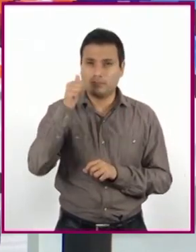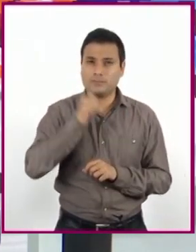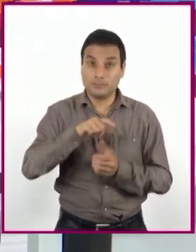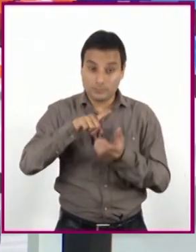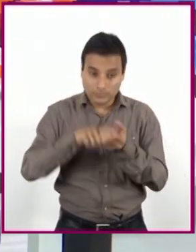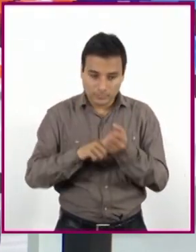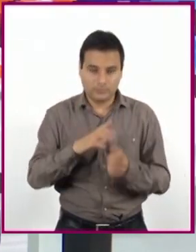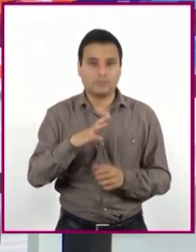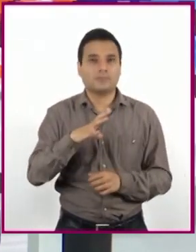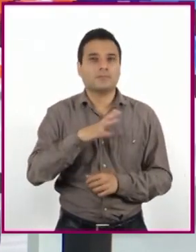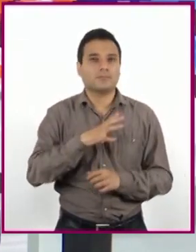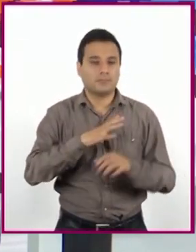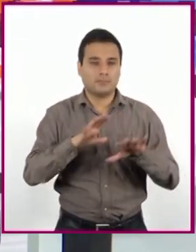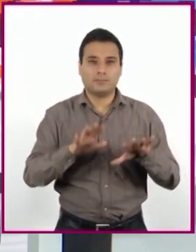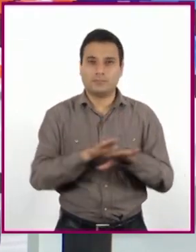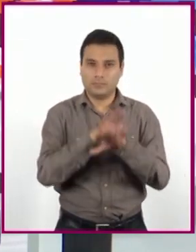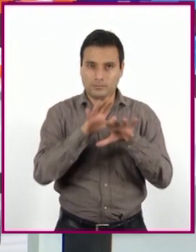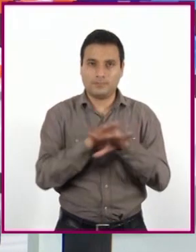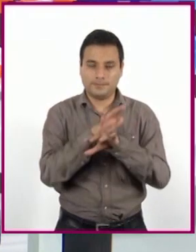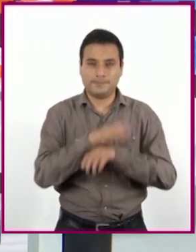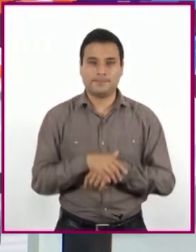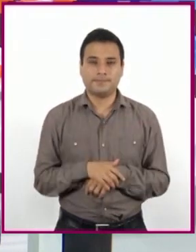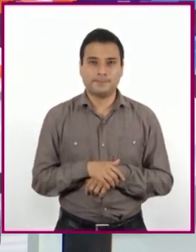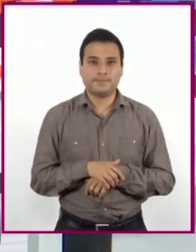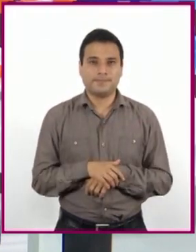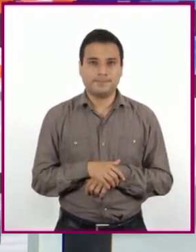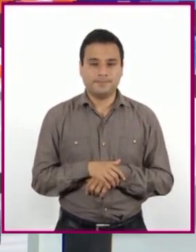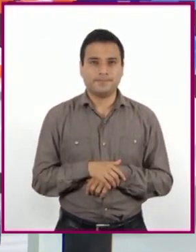química. De todas las ecuaciones que